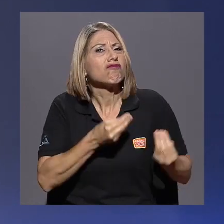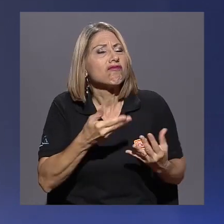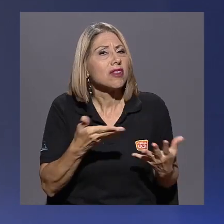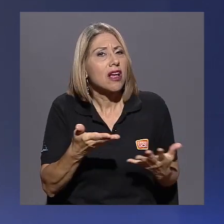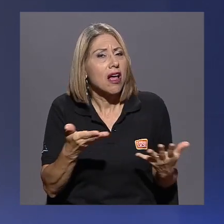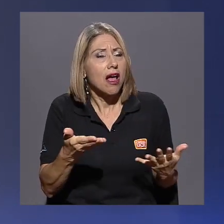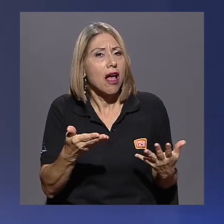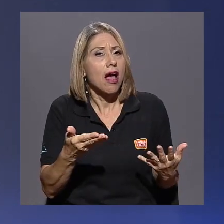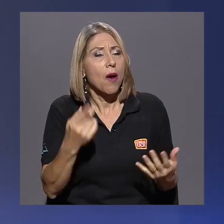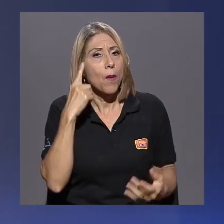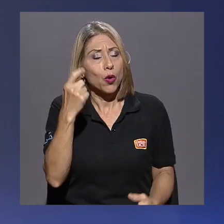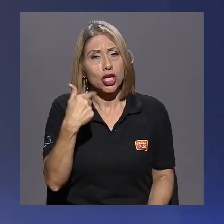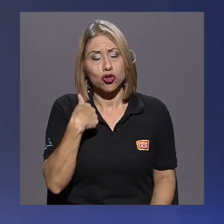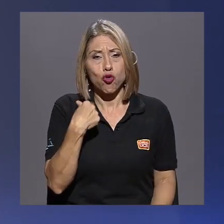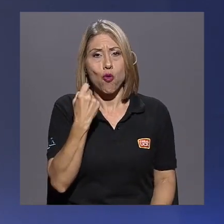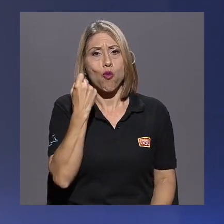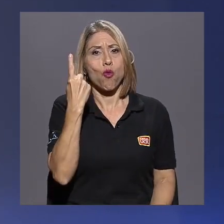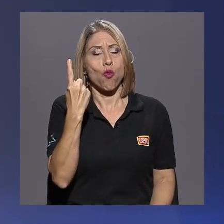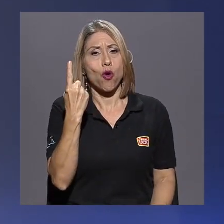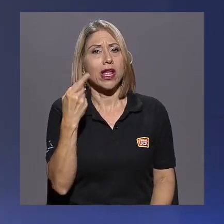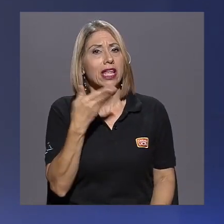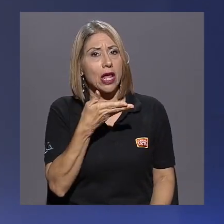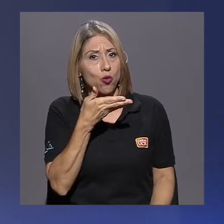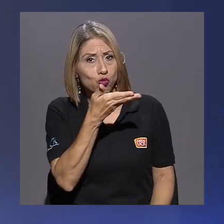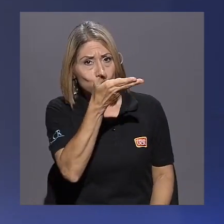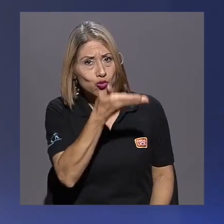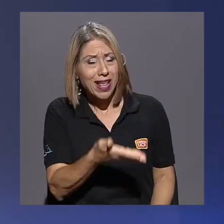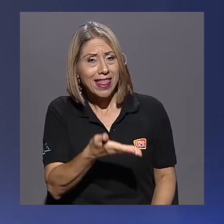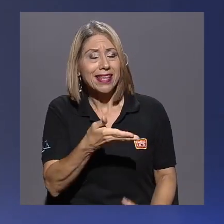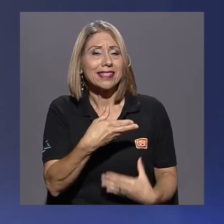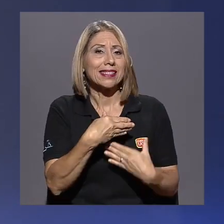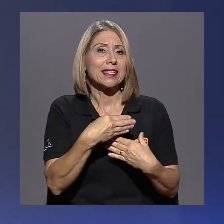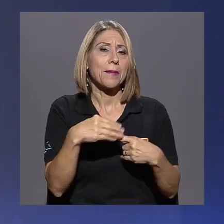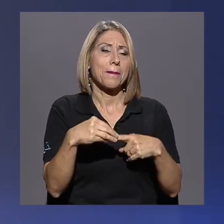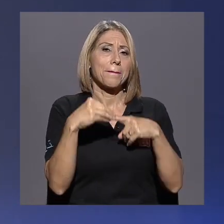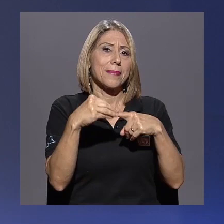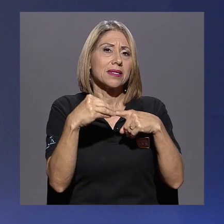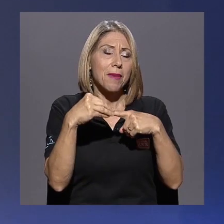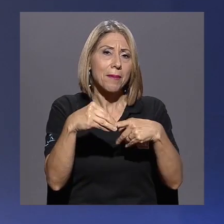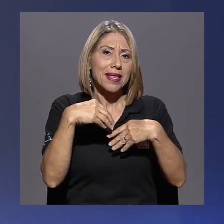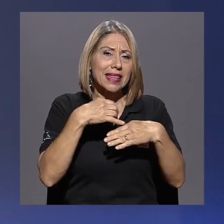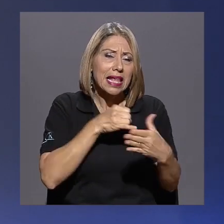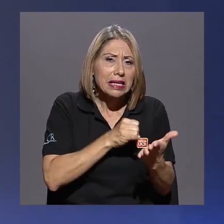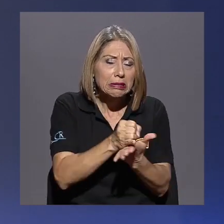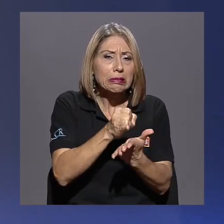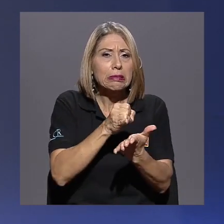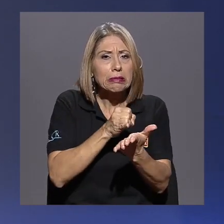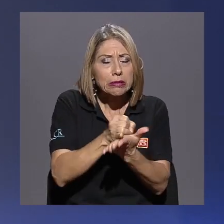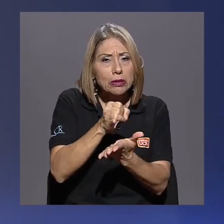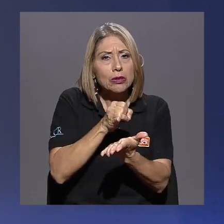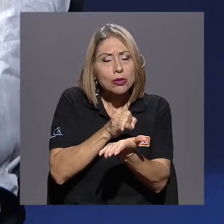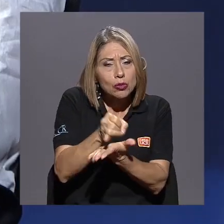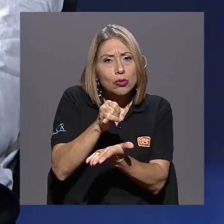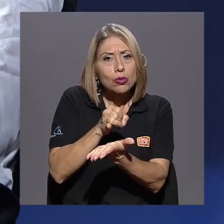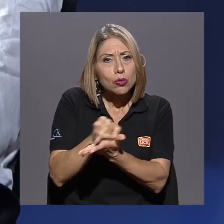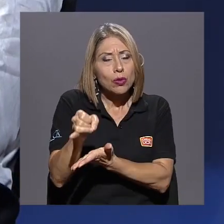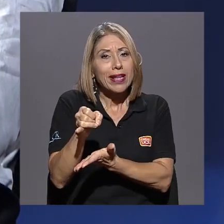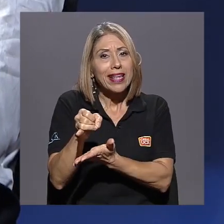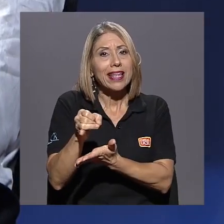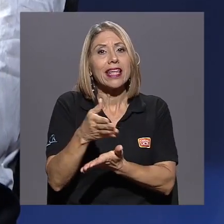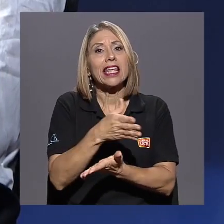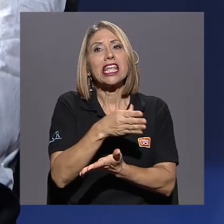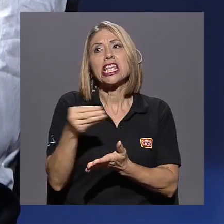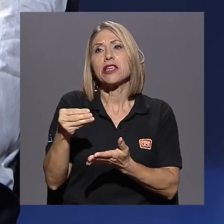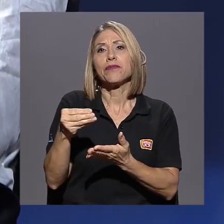tengo entendido que ustedes se dedican a hacer principalmente investigación verdad y que la